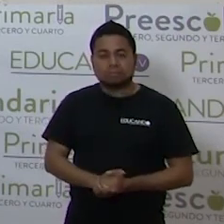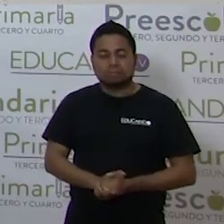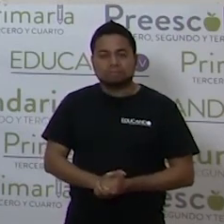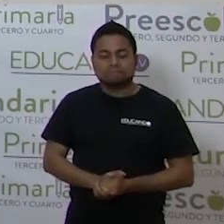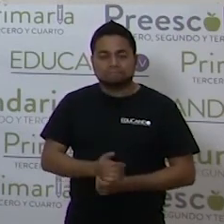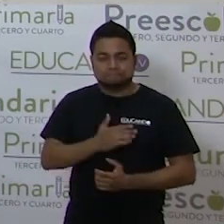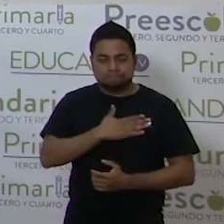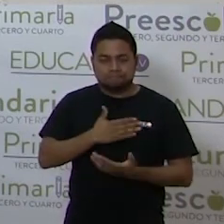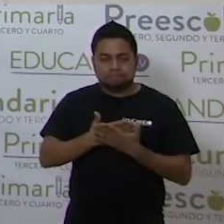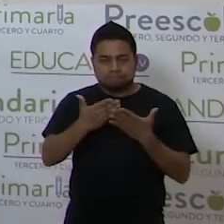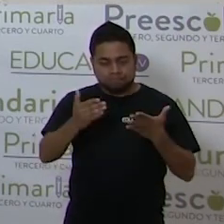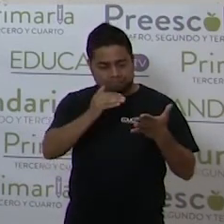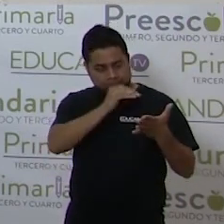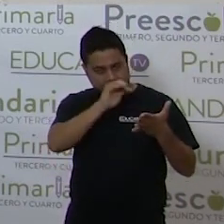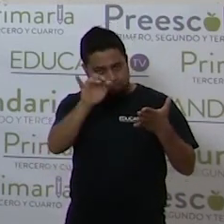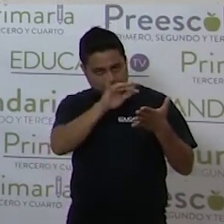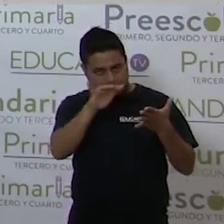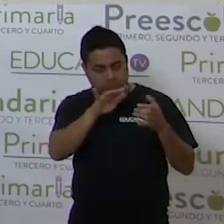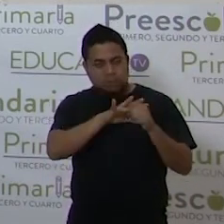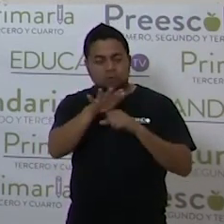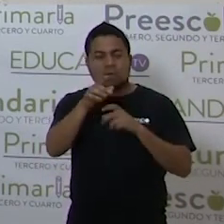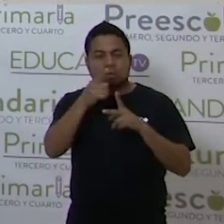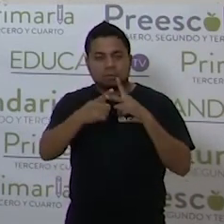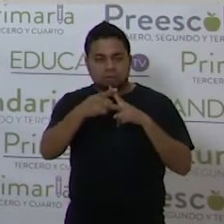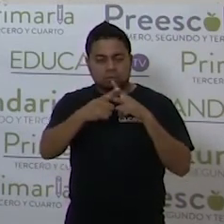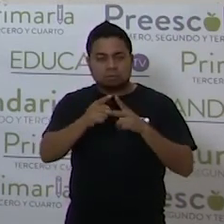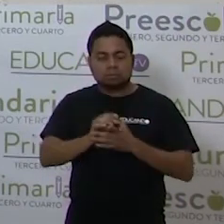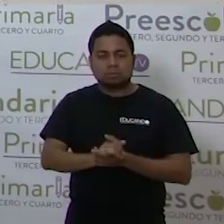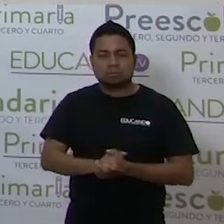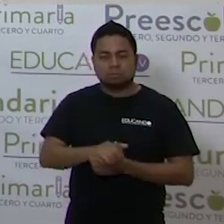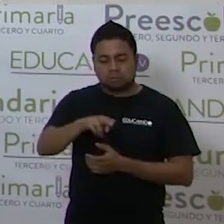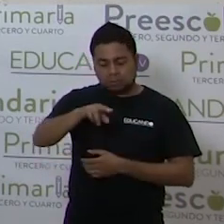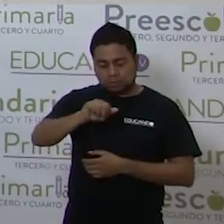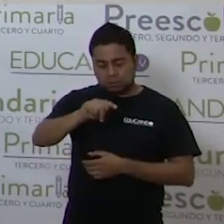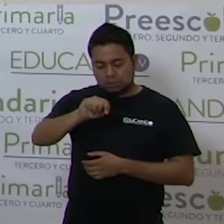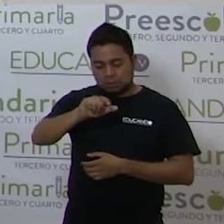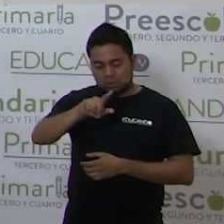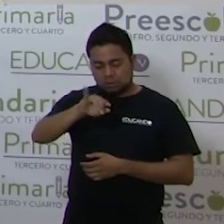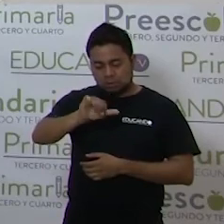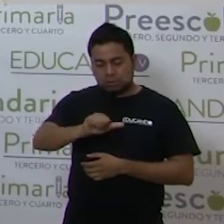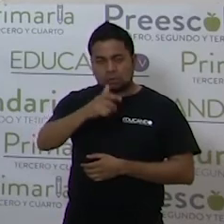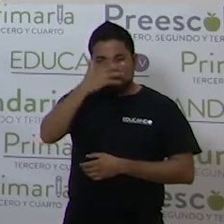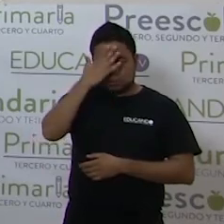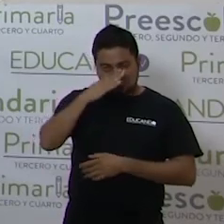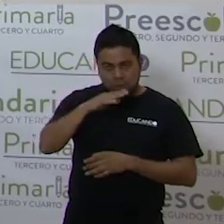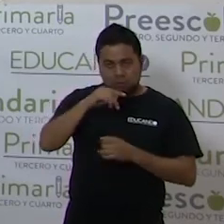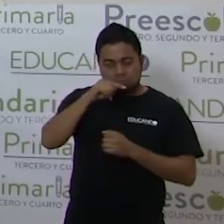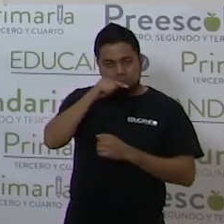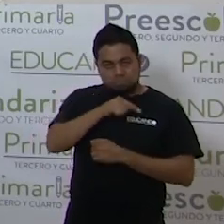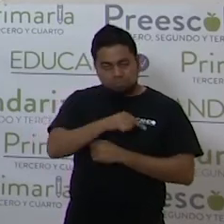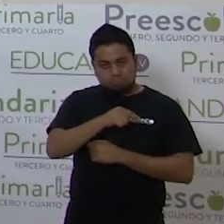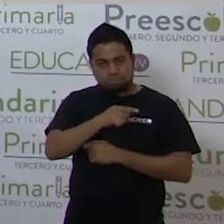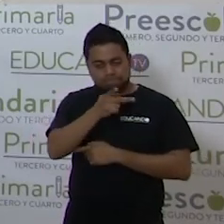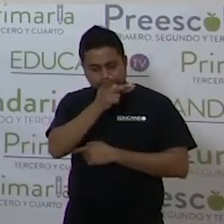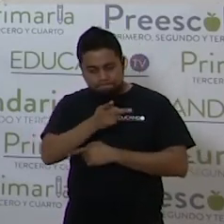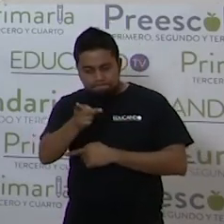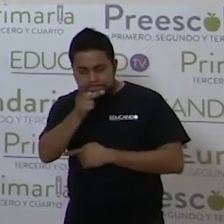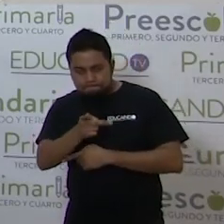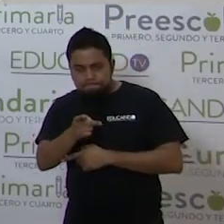ahora vamos a leer el siguiente problema natalia sabe que por cada pregunta que responda correctamente